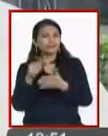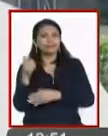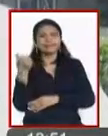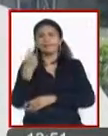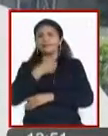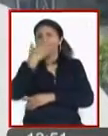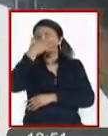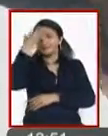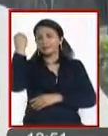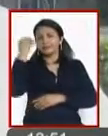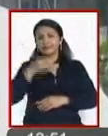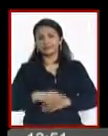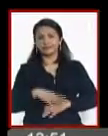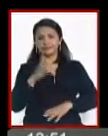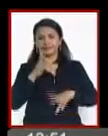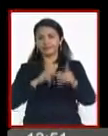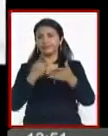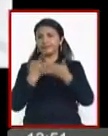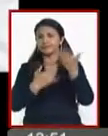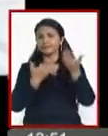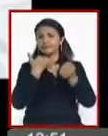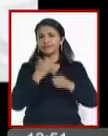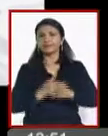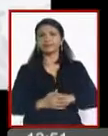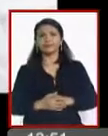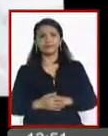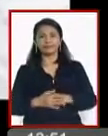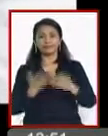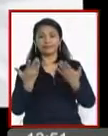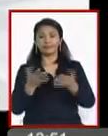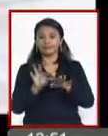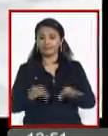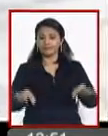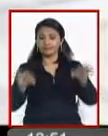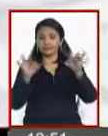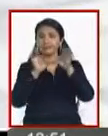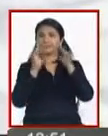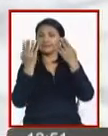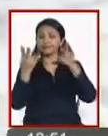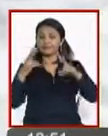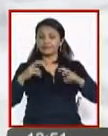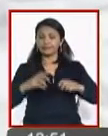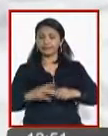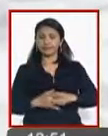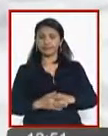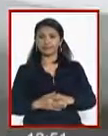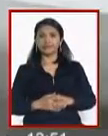día no se recuerda, ¿no? ¿Verdad? La persona de lo que sucedió. Entonces es muy importante que hay que analizar.